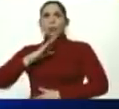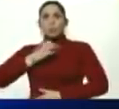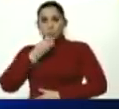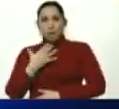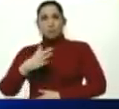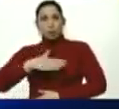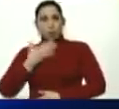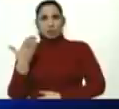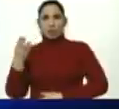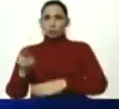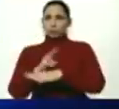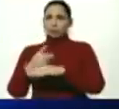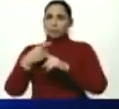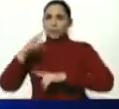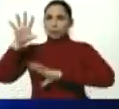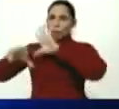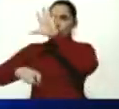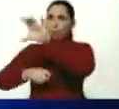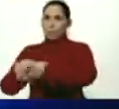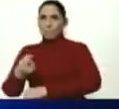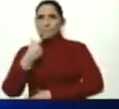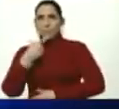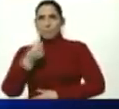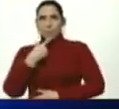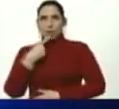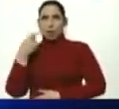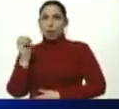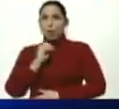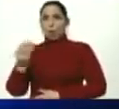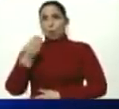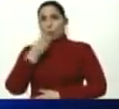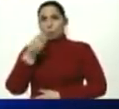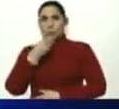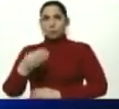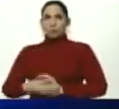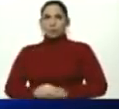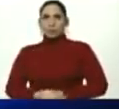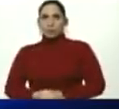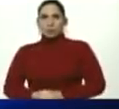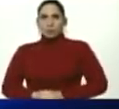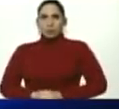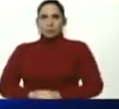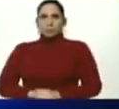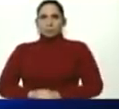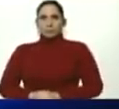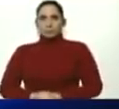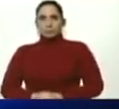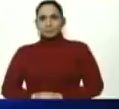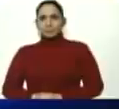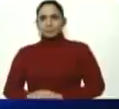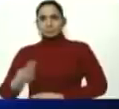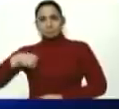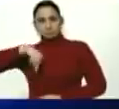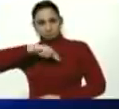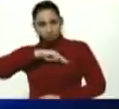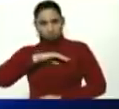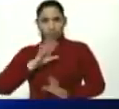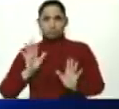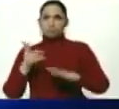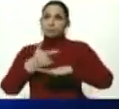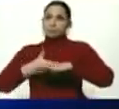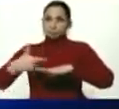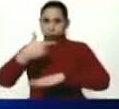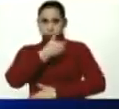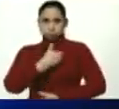utilizarse para la adquisición de insumos médicos, para la adquisición de alimentos. Nosotros, el gobierno